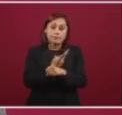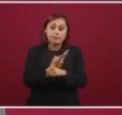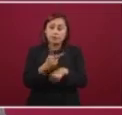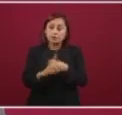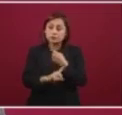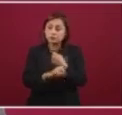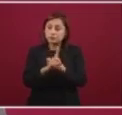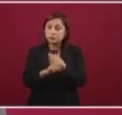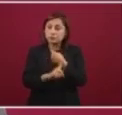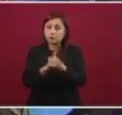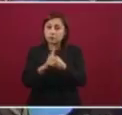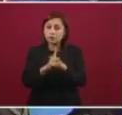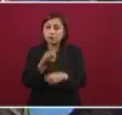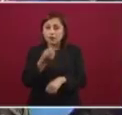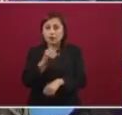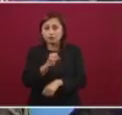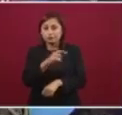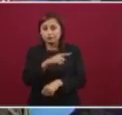estos hechos.